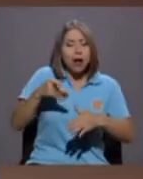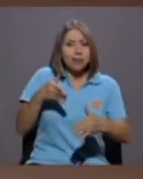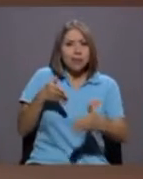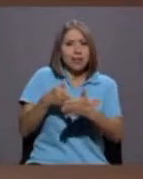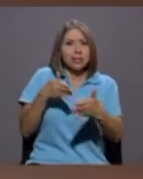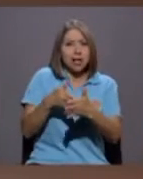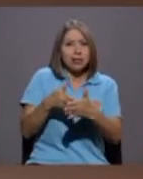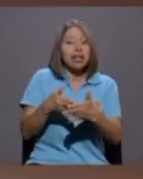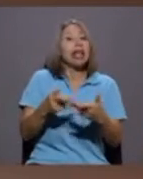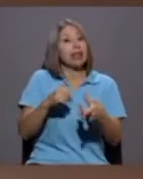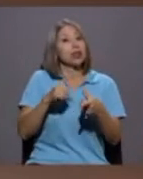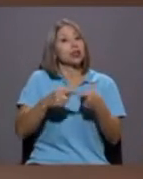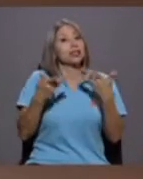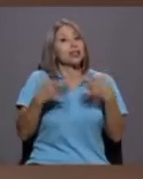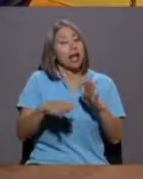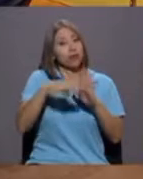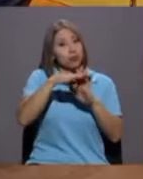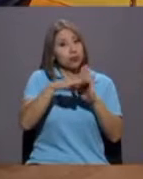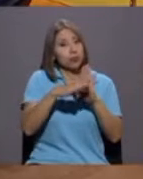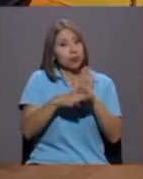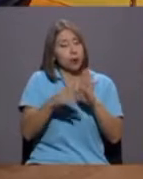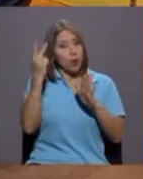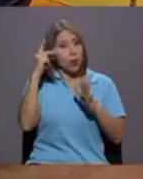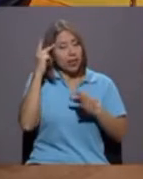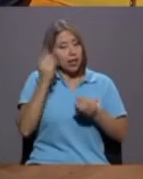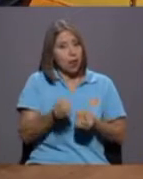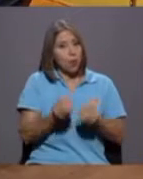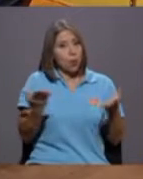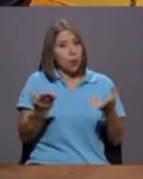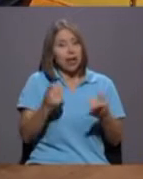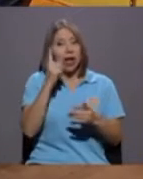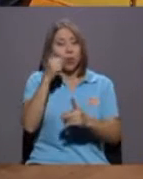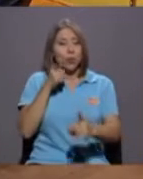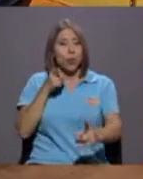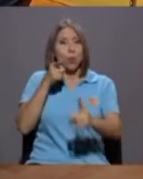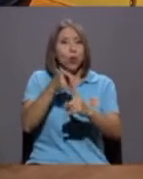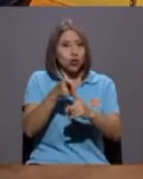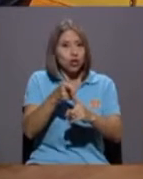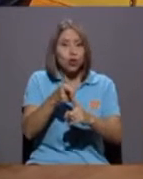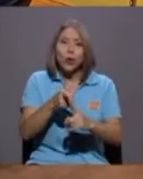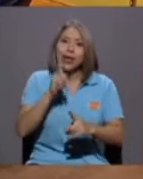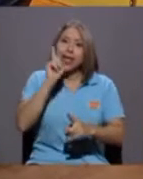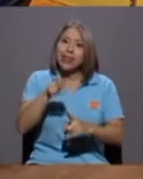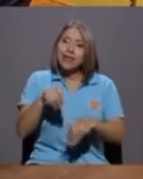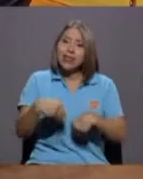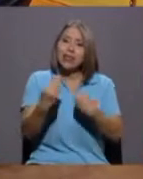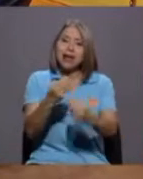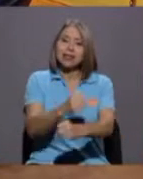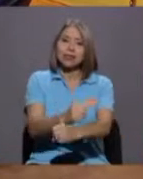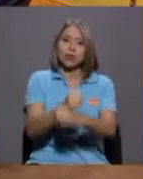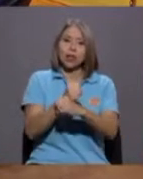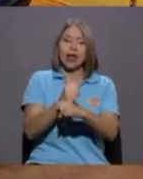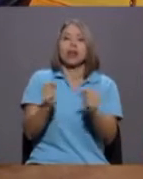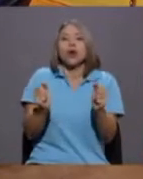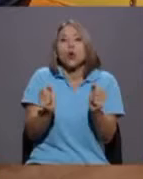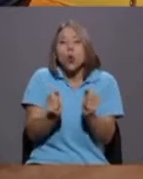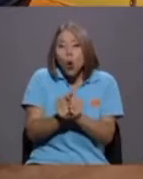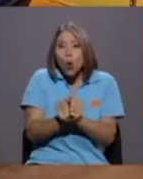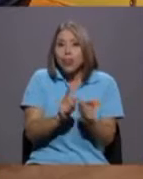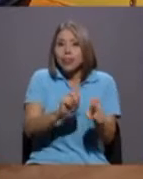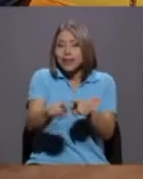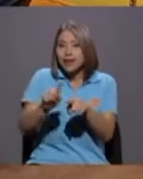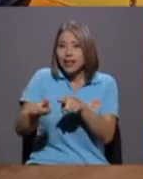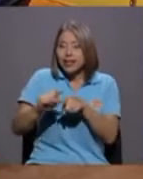política pública que justamente señala como propósito generar esa seguridad a través de prácticas